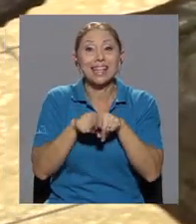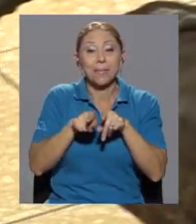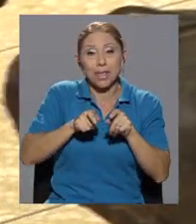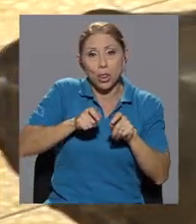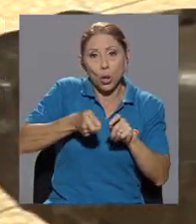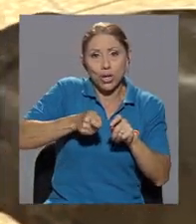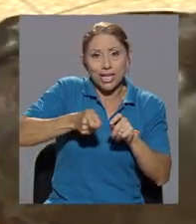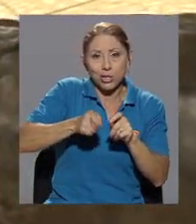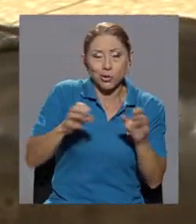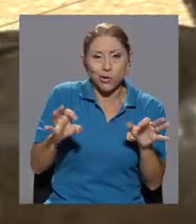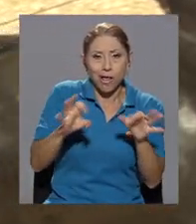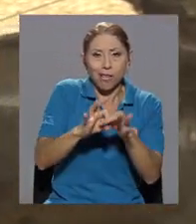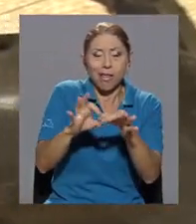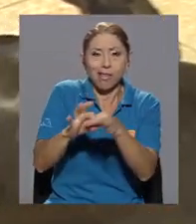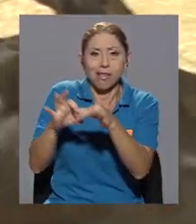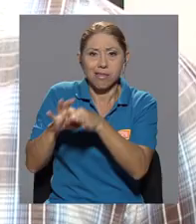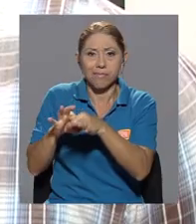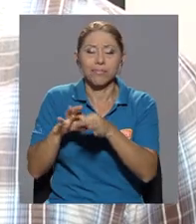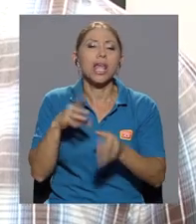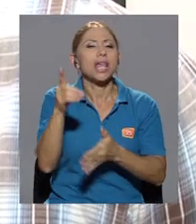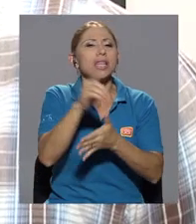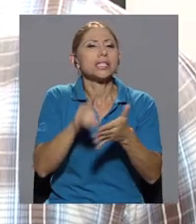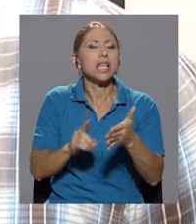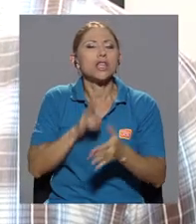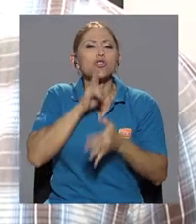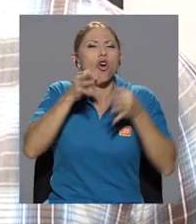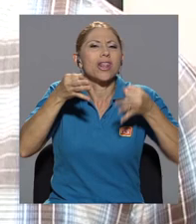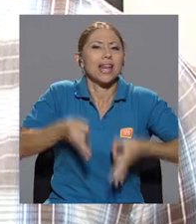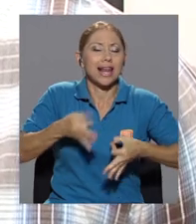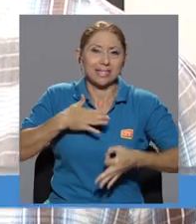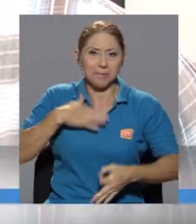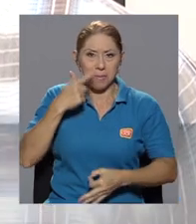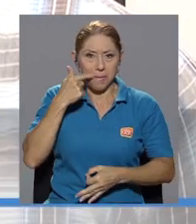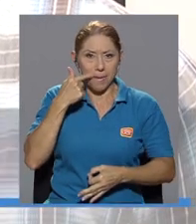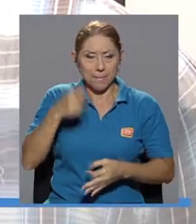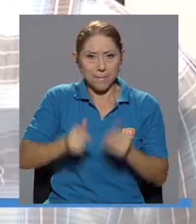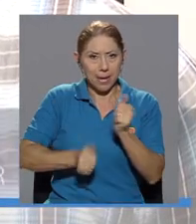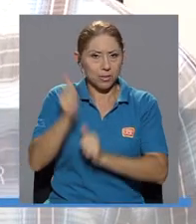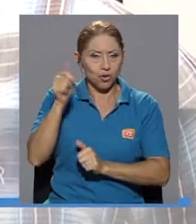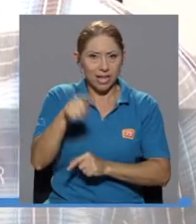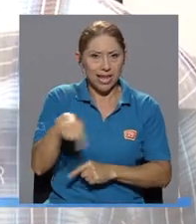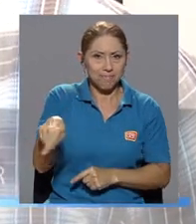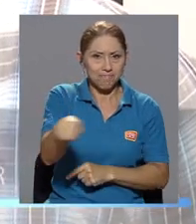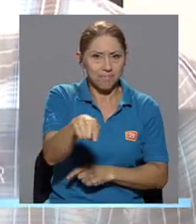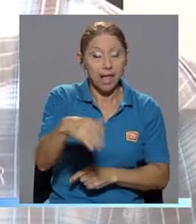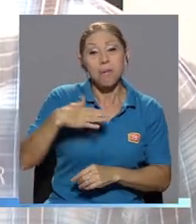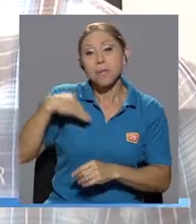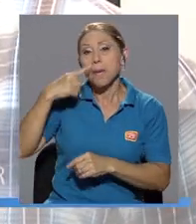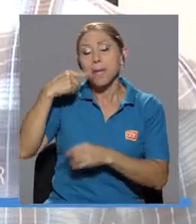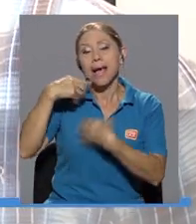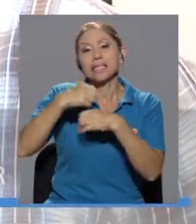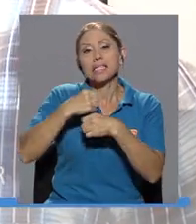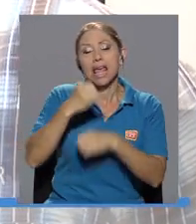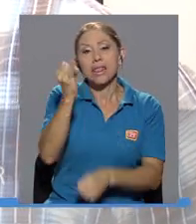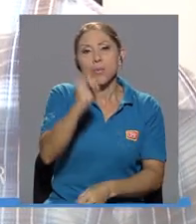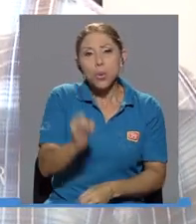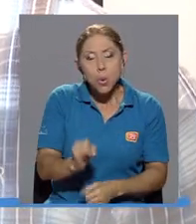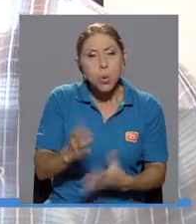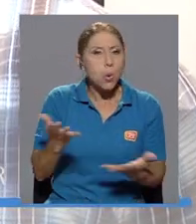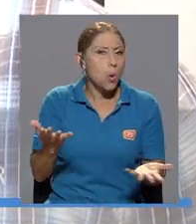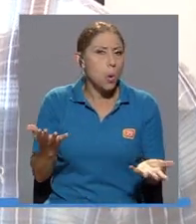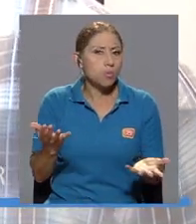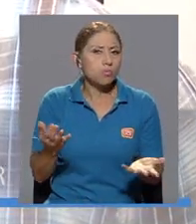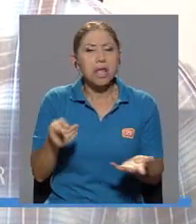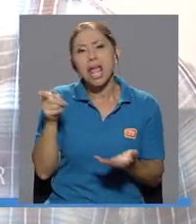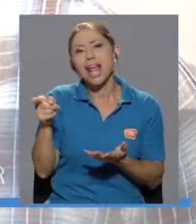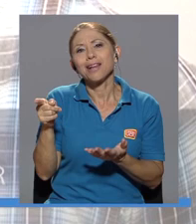tornillos. Los diseños originales eran de mi papá en su mayoría, que él hacía dibujo,